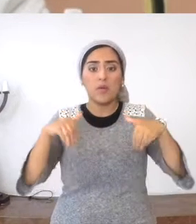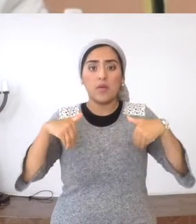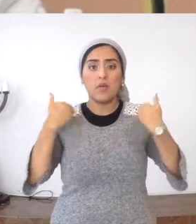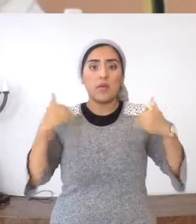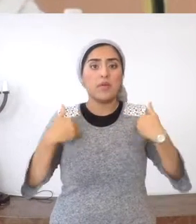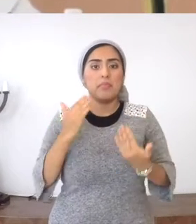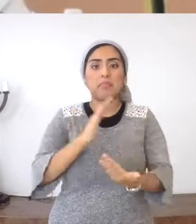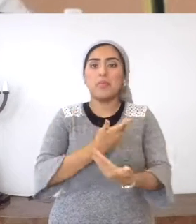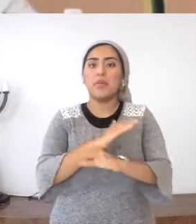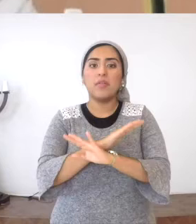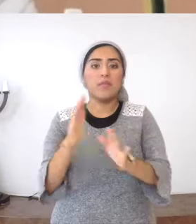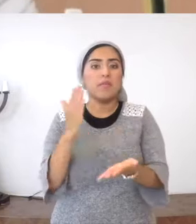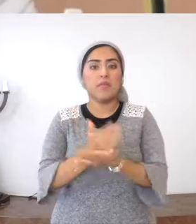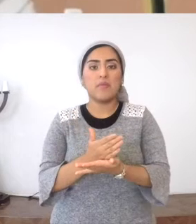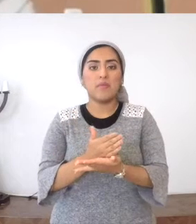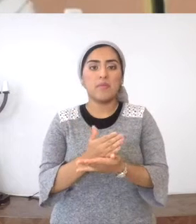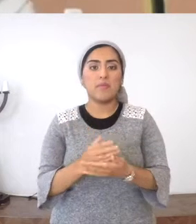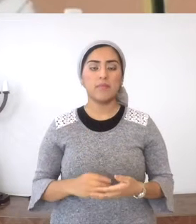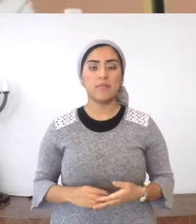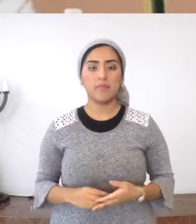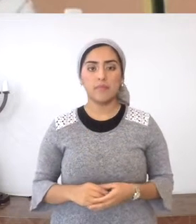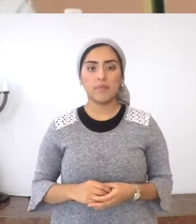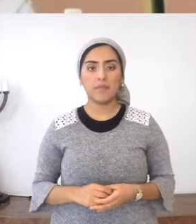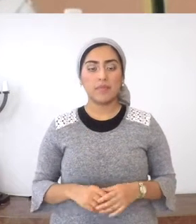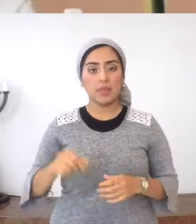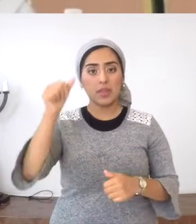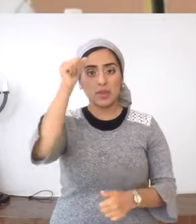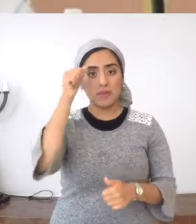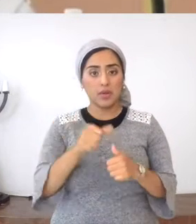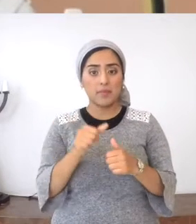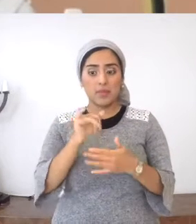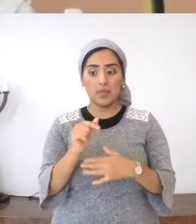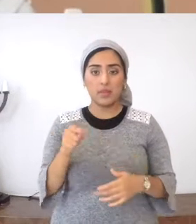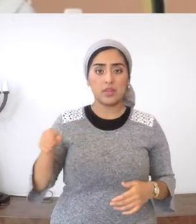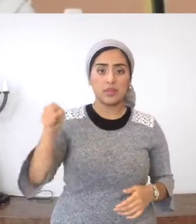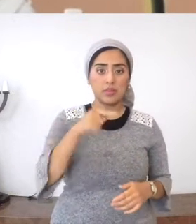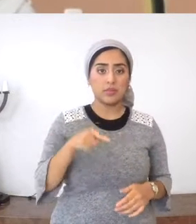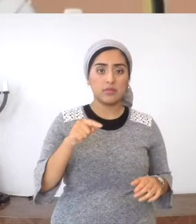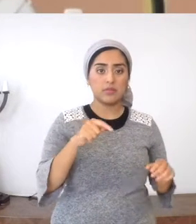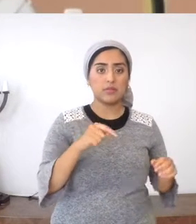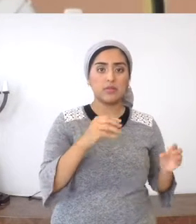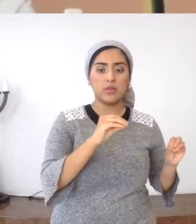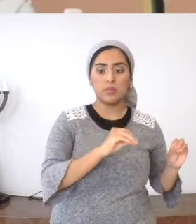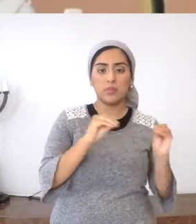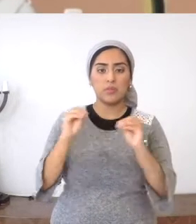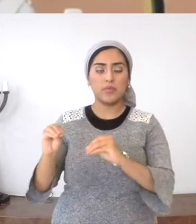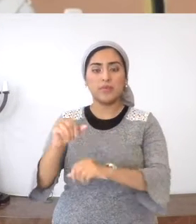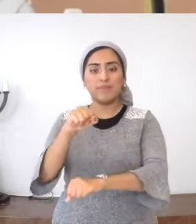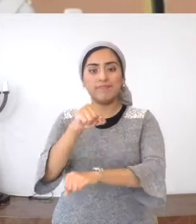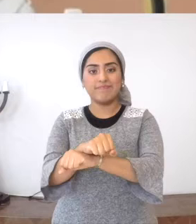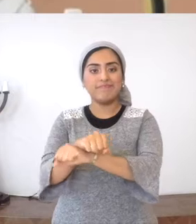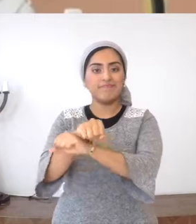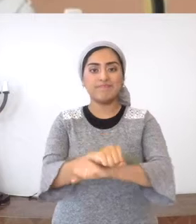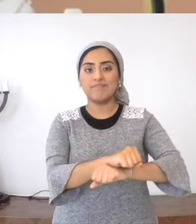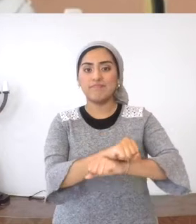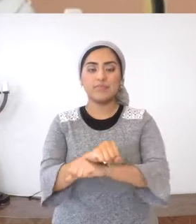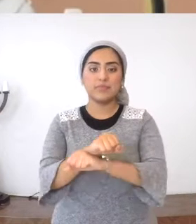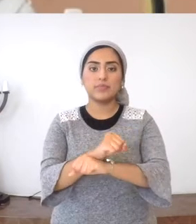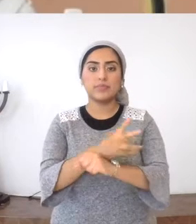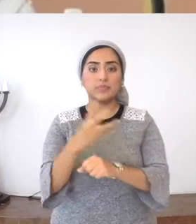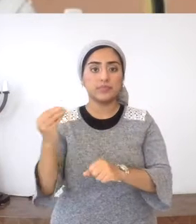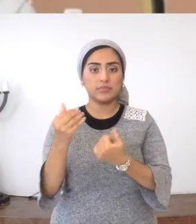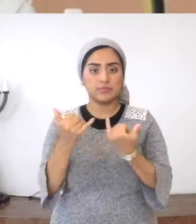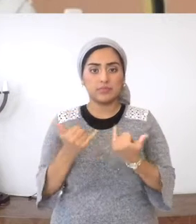más En la puerta Los jóvenes Dejaron sus canciones Y así Siguen las lamentaciones Recuerda Que ellos Fueron llevados Cautivos